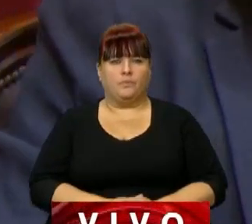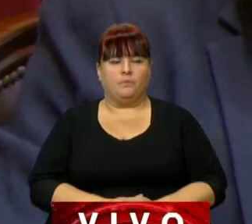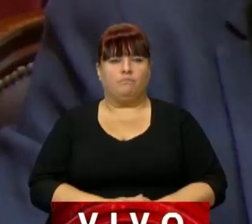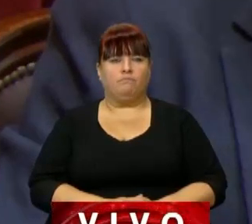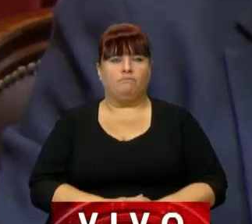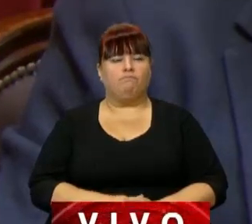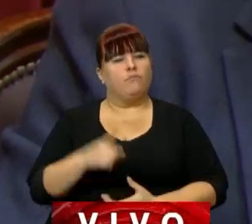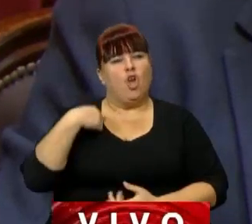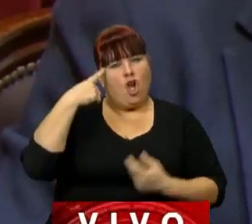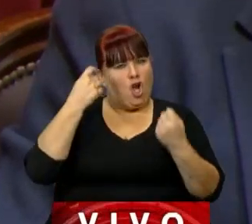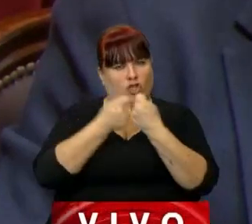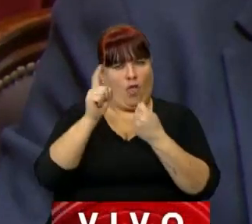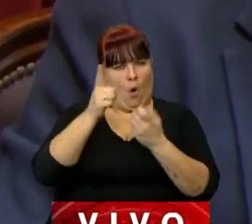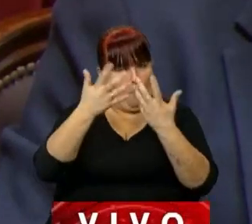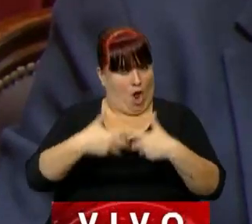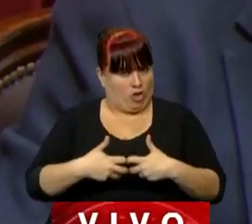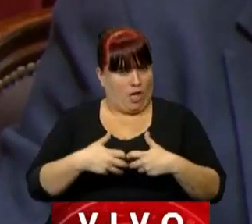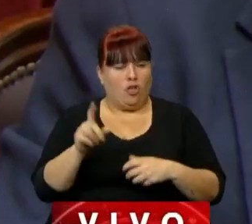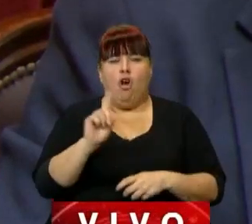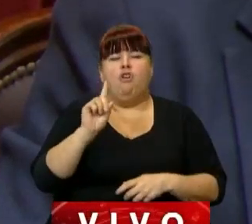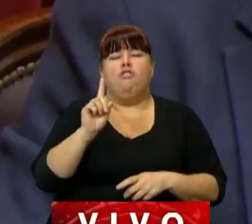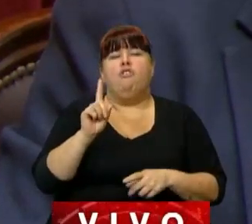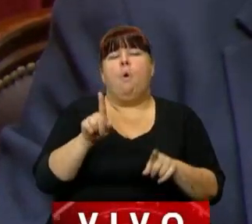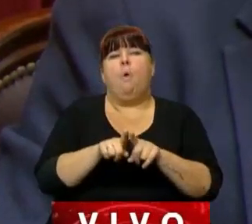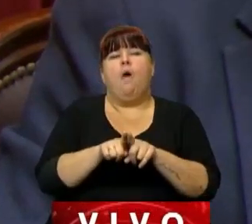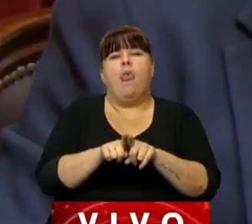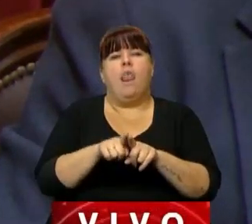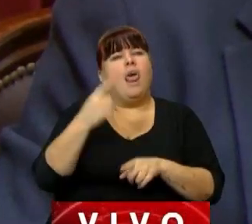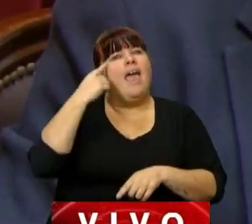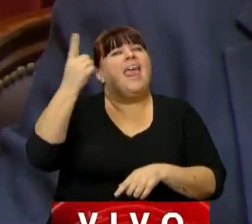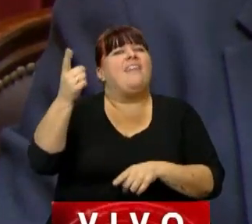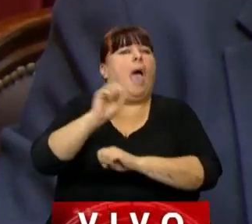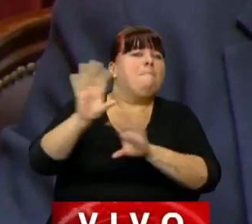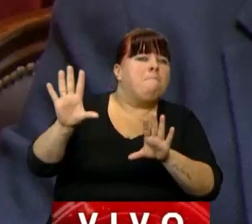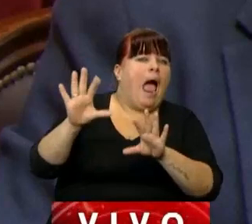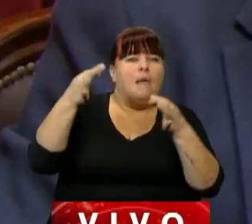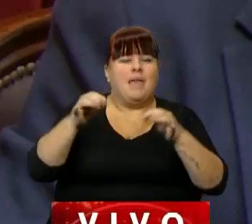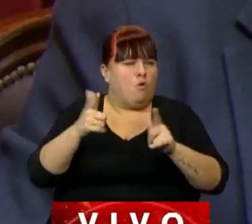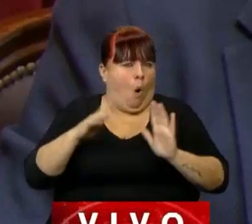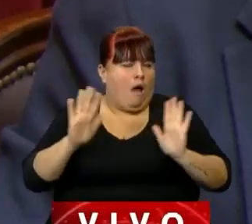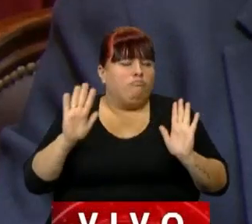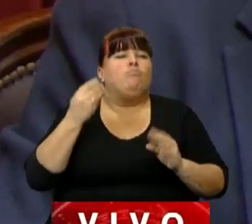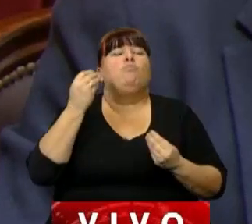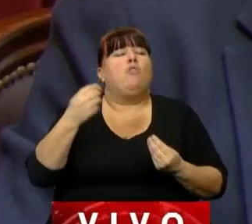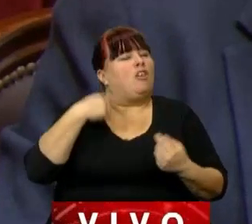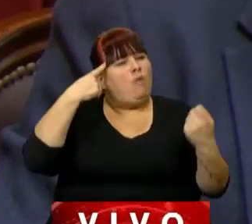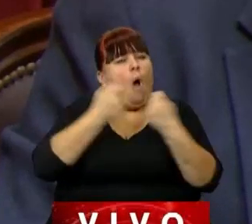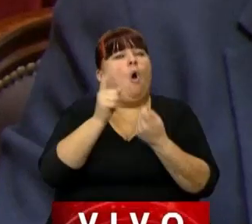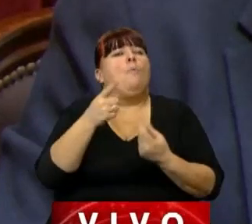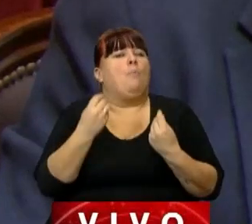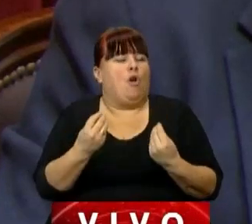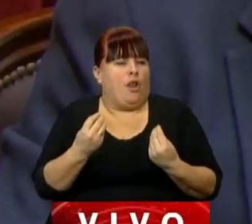que no comparto este proyecto, no porque la idea esté mal o bien, sino porque fundamentalmente